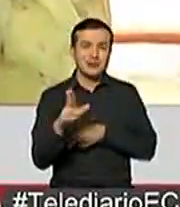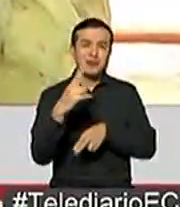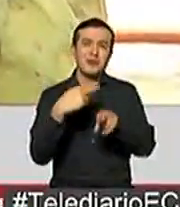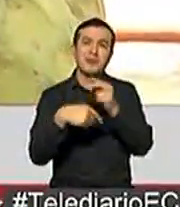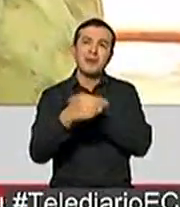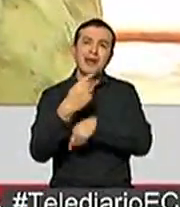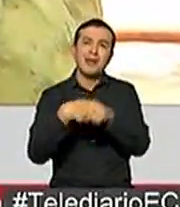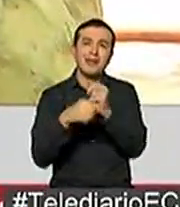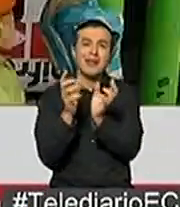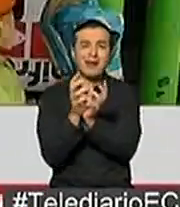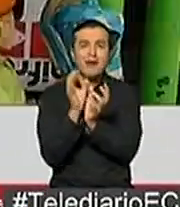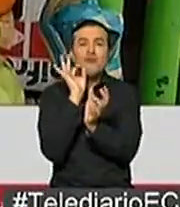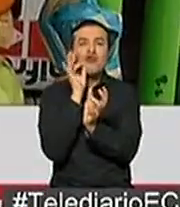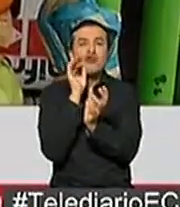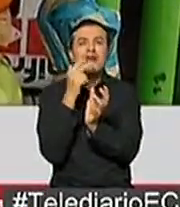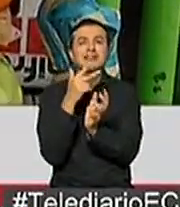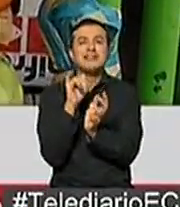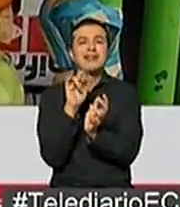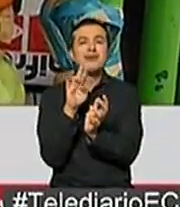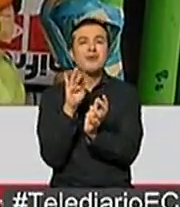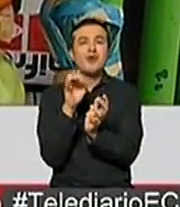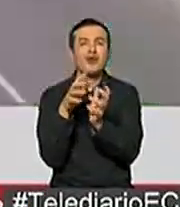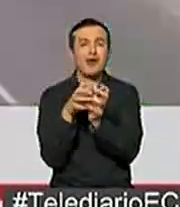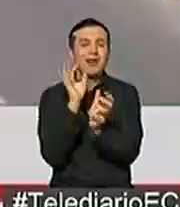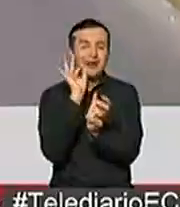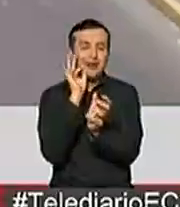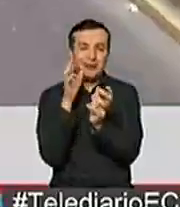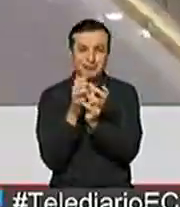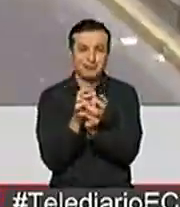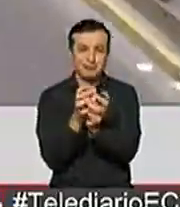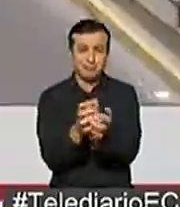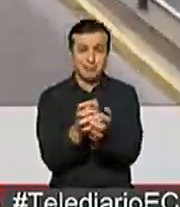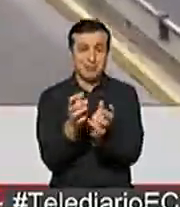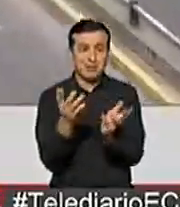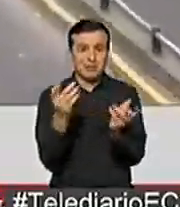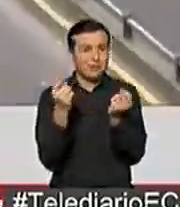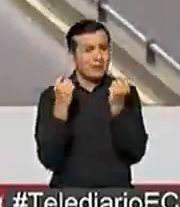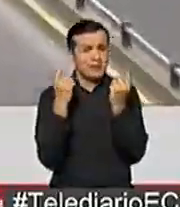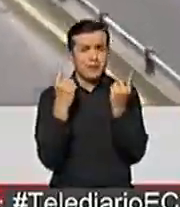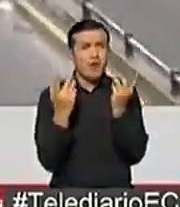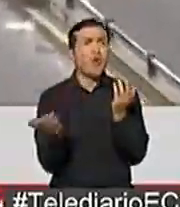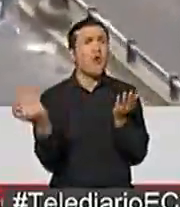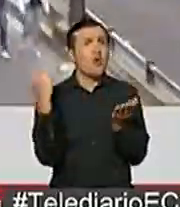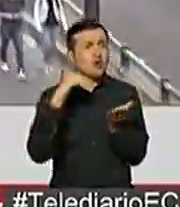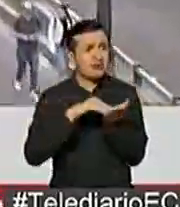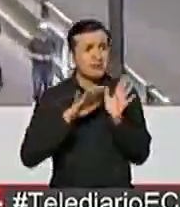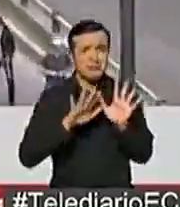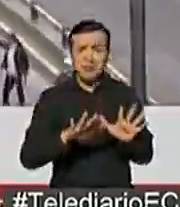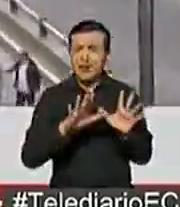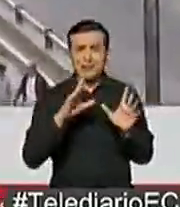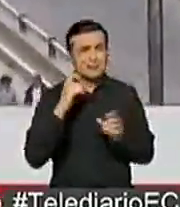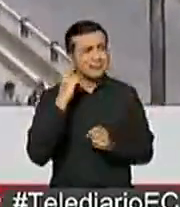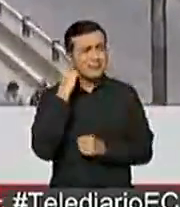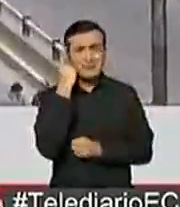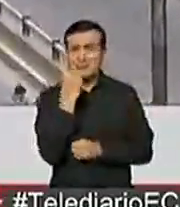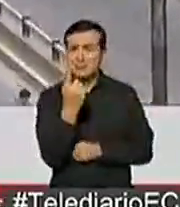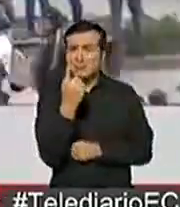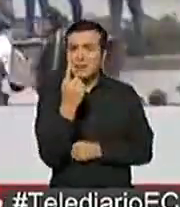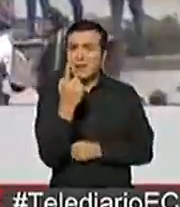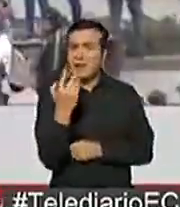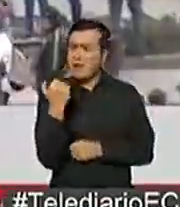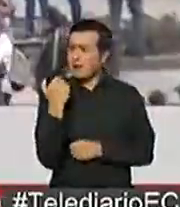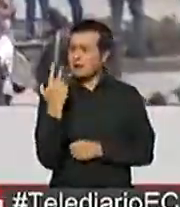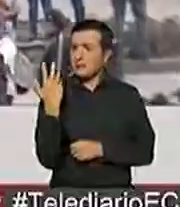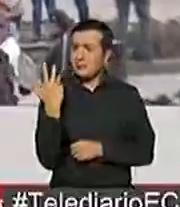tradicionales chirimoyas muy apetecidas por los visitantes a media no puede creer que se estén anunciando nuevas movilizaciones cuando las últimas